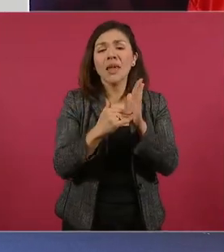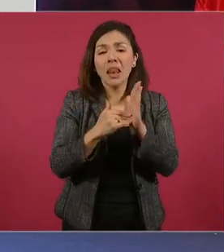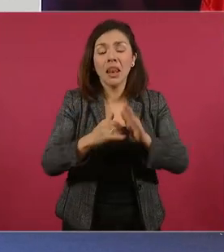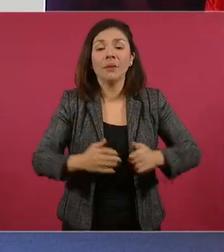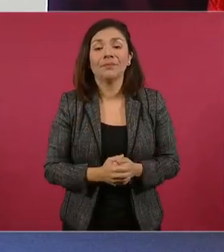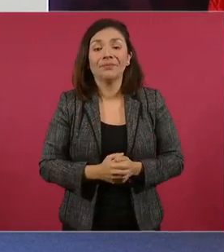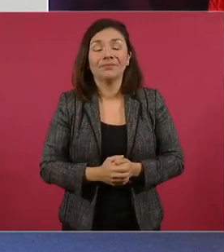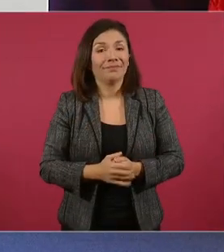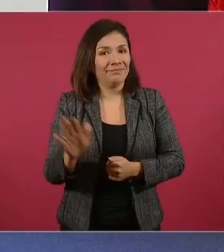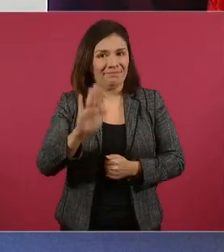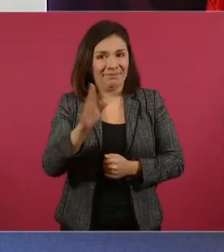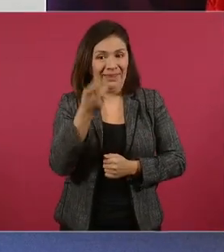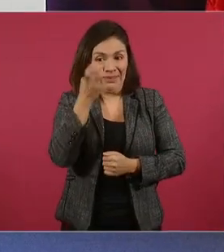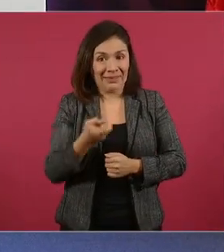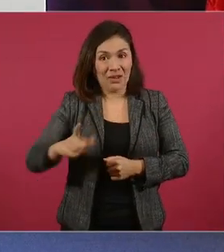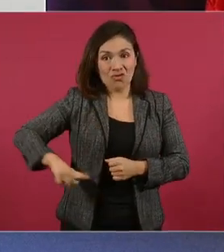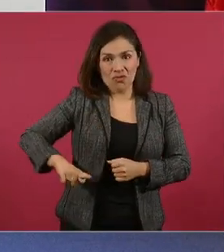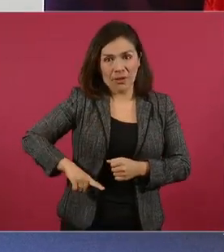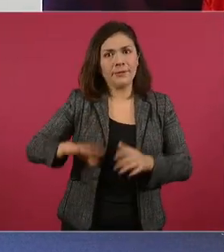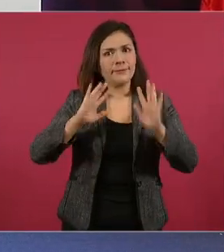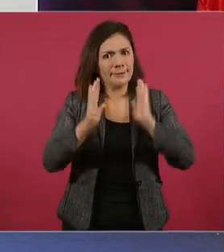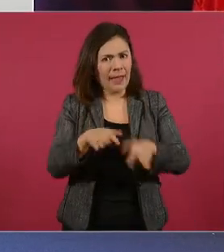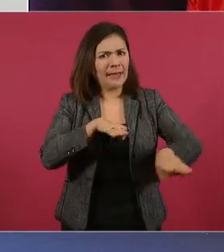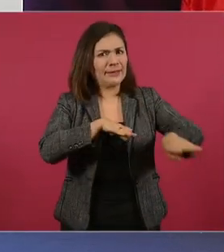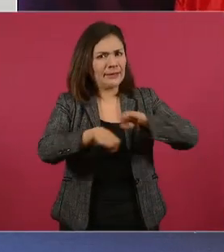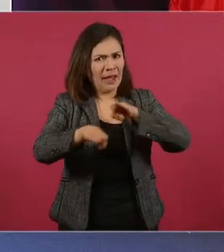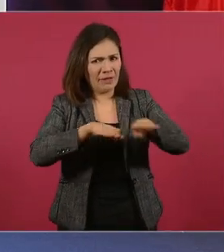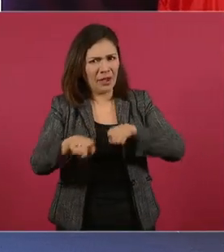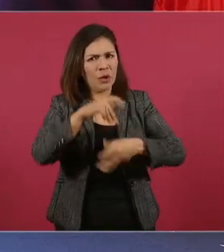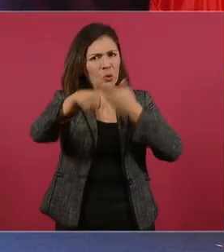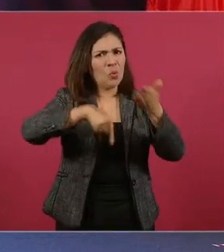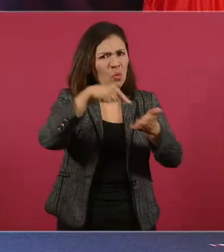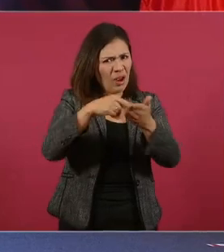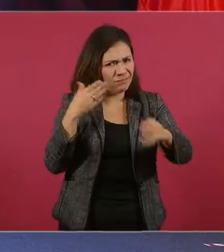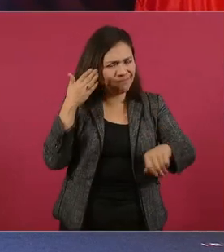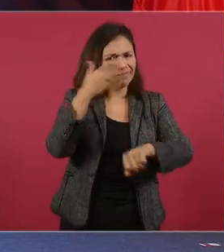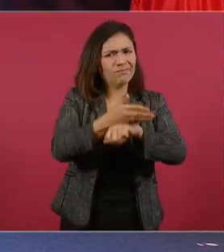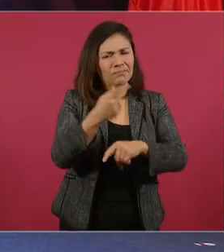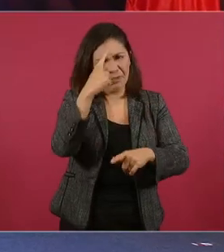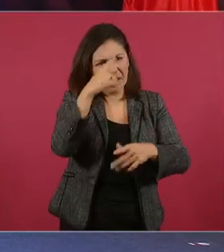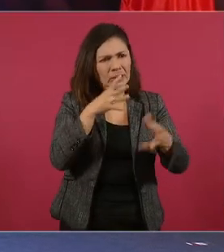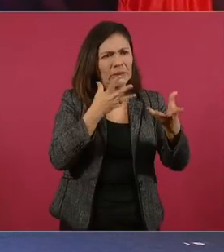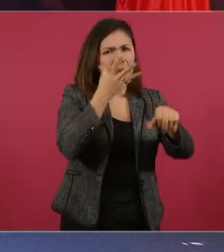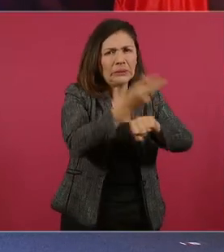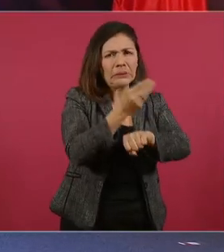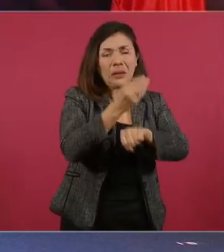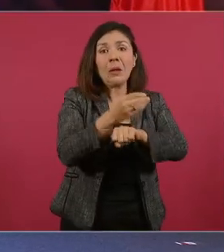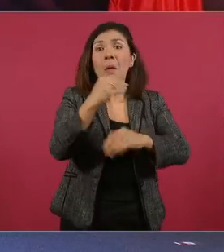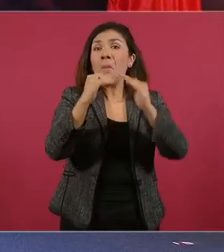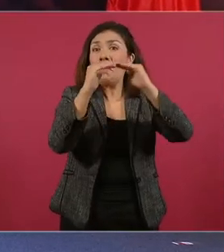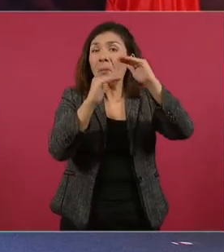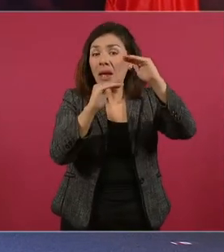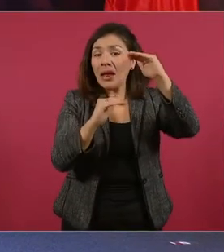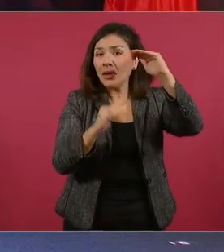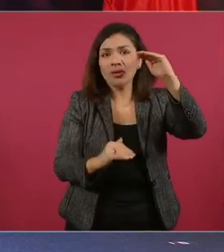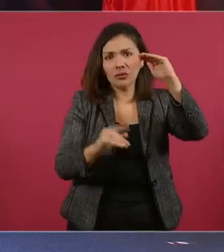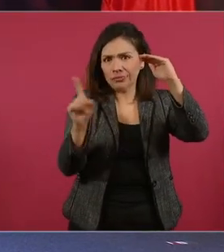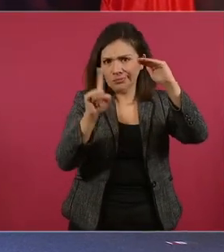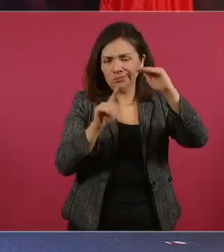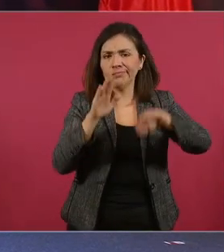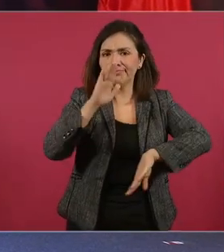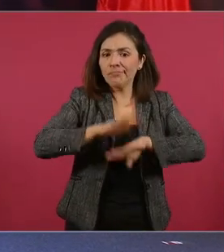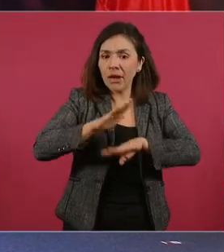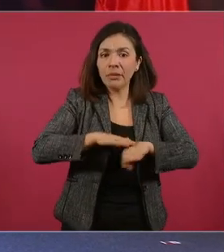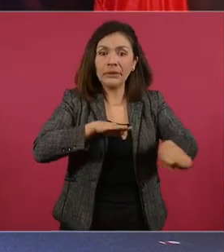administración se hizo trabajo en los campos maduros para disminuir la declinación, y sobre